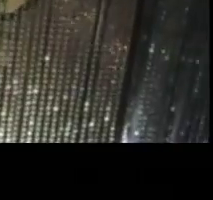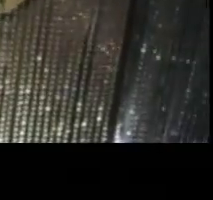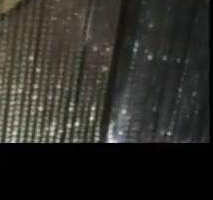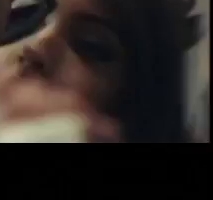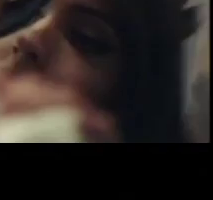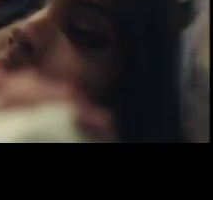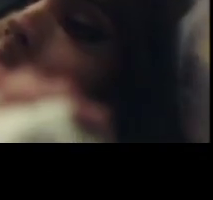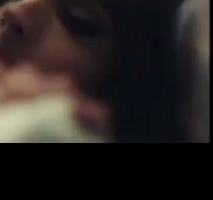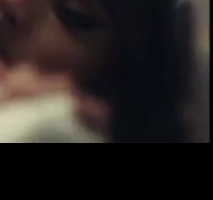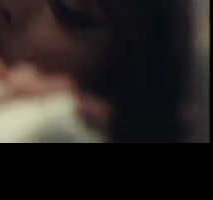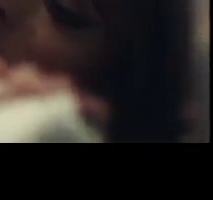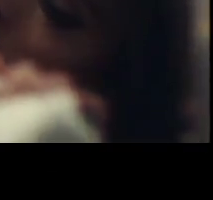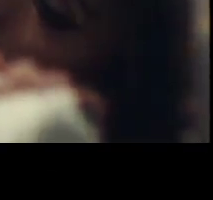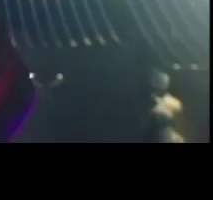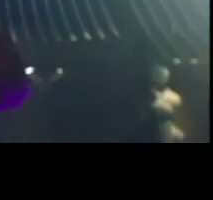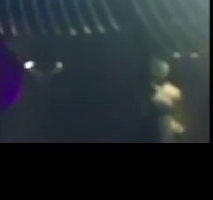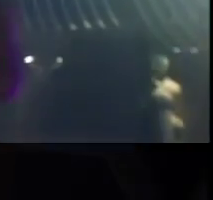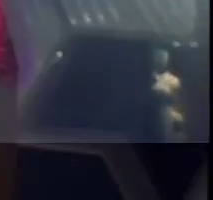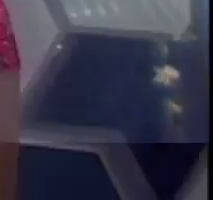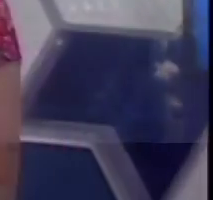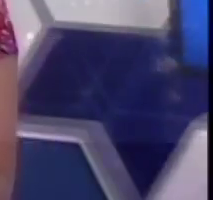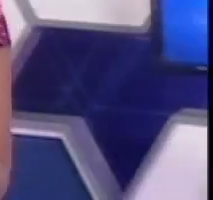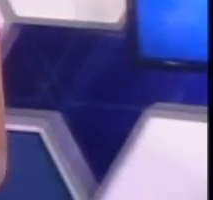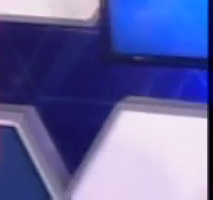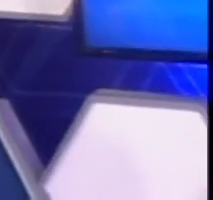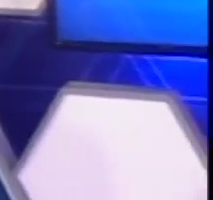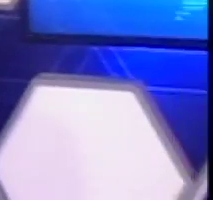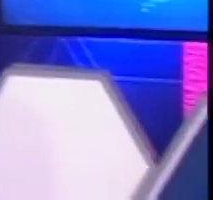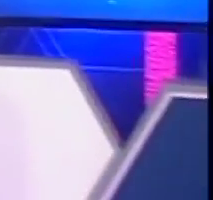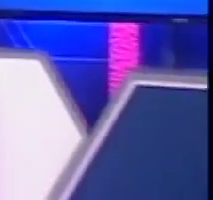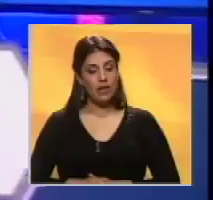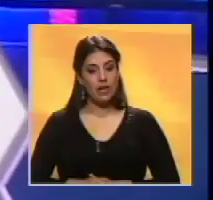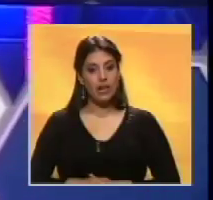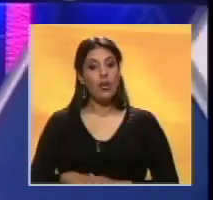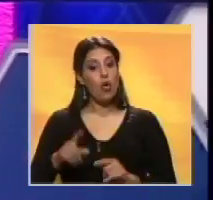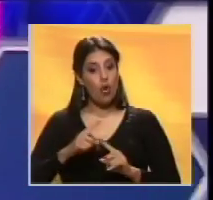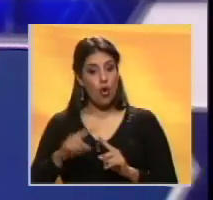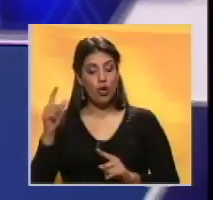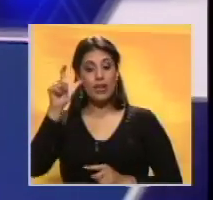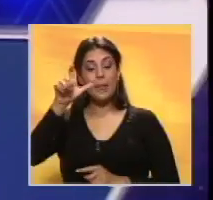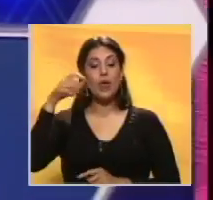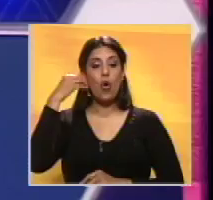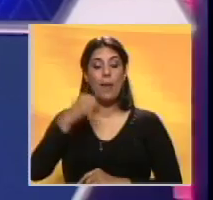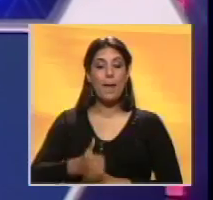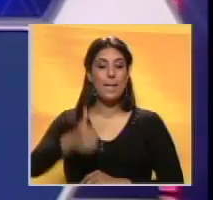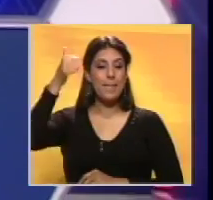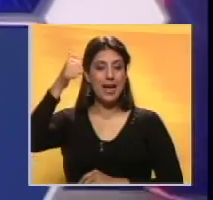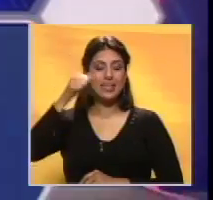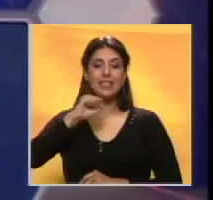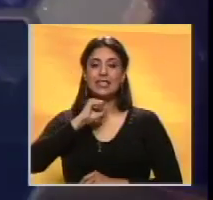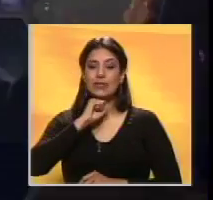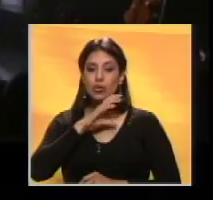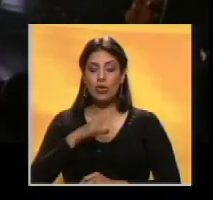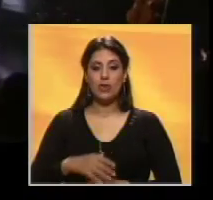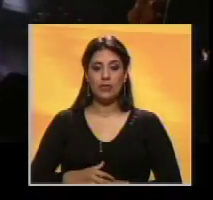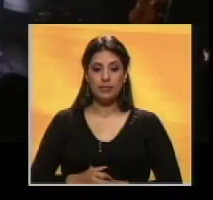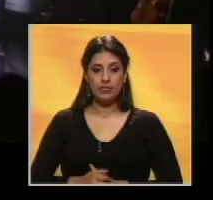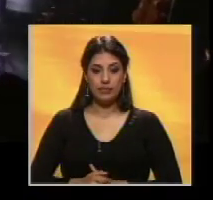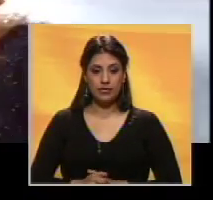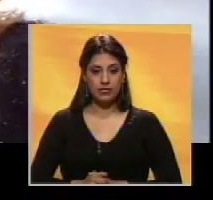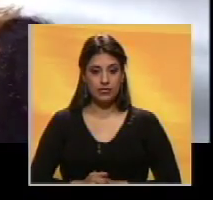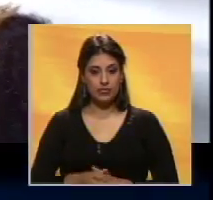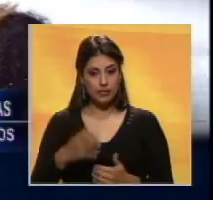todo rato, y lo hacemos todo rato. Seguimos con Adele, quien es una de las jóvenes británicas más ricas.